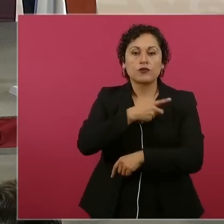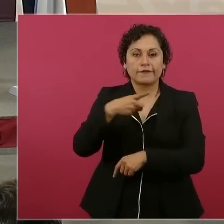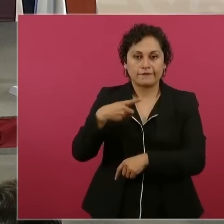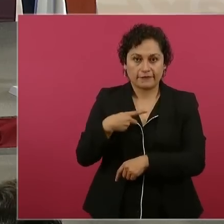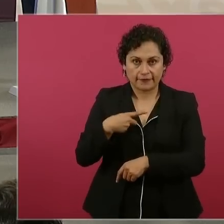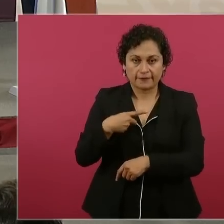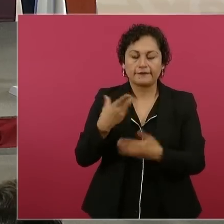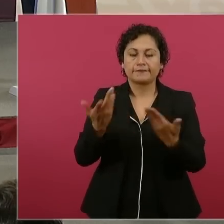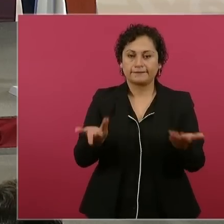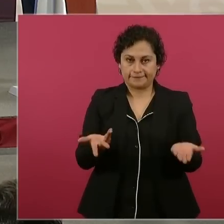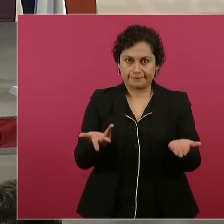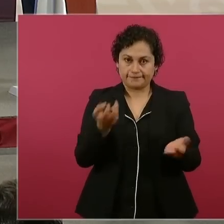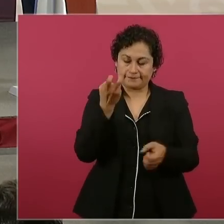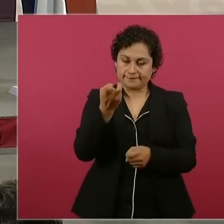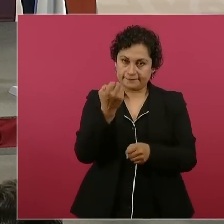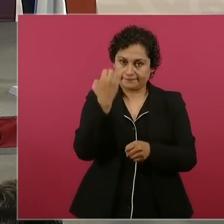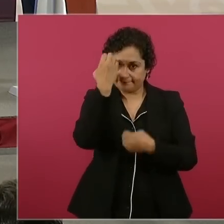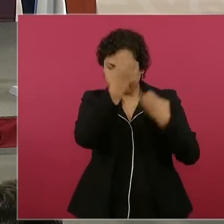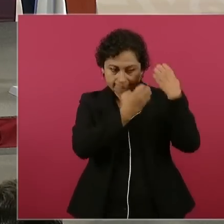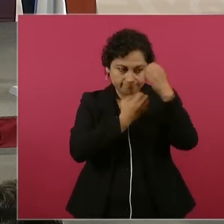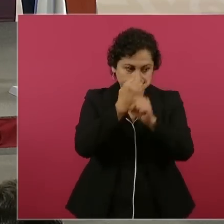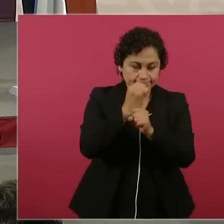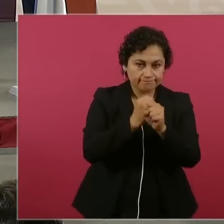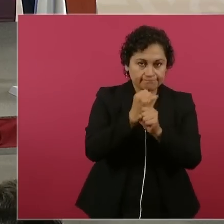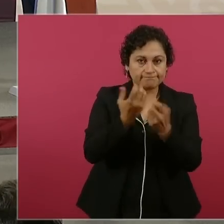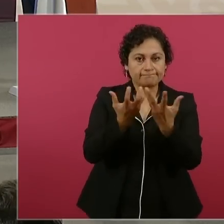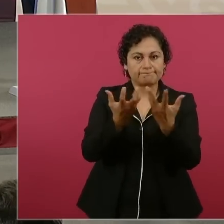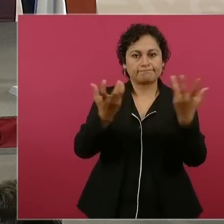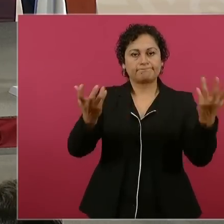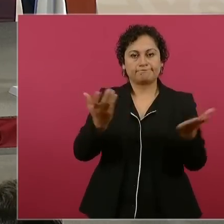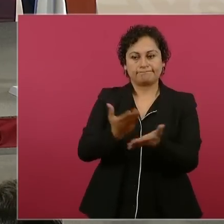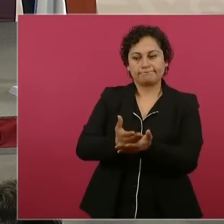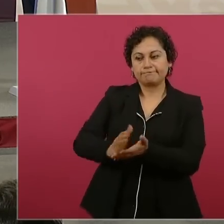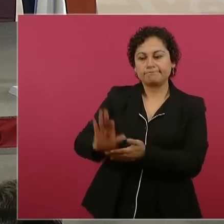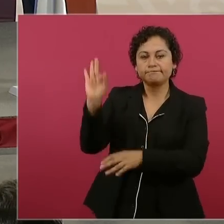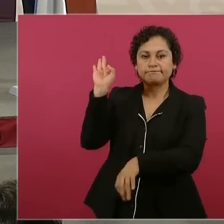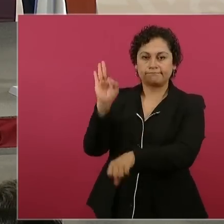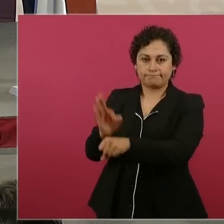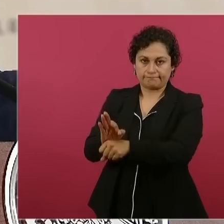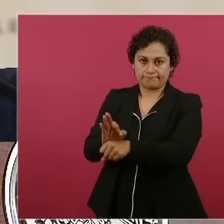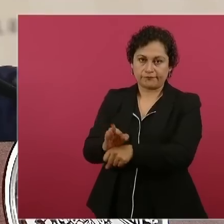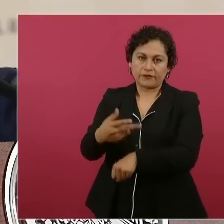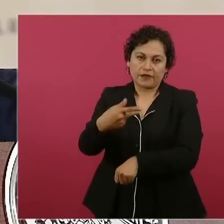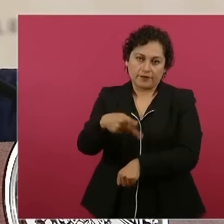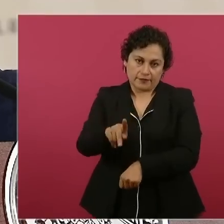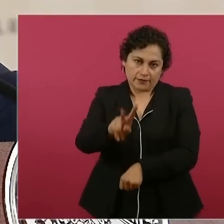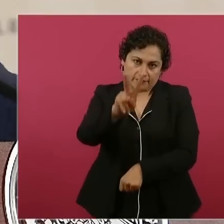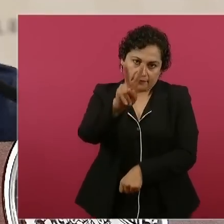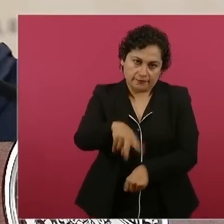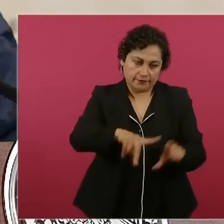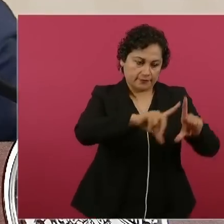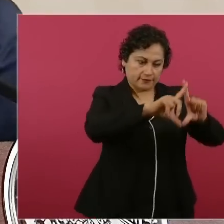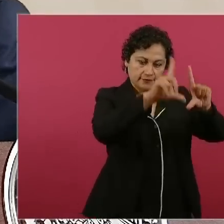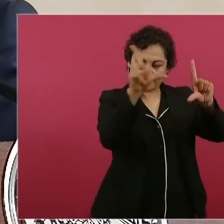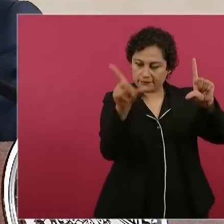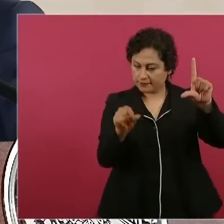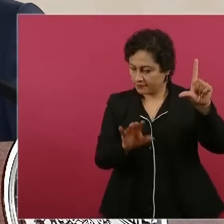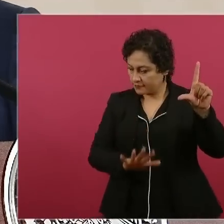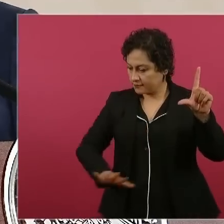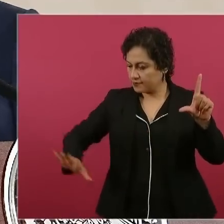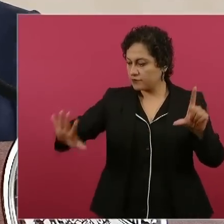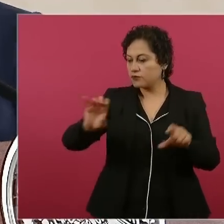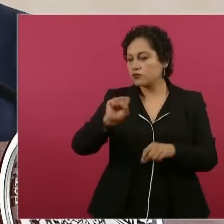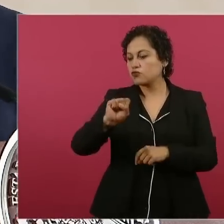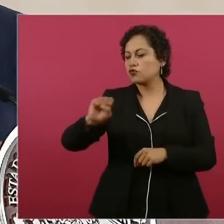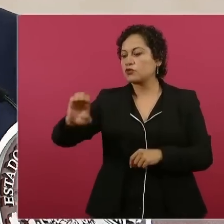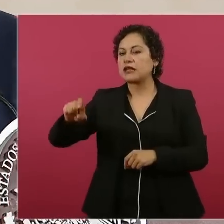pero sí es una ventaja que el desarrollo del sureste tiene agua. Es desde